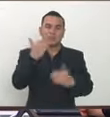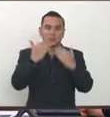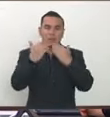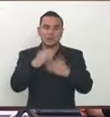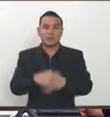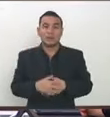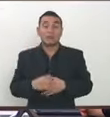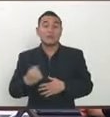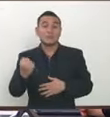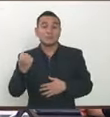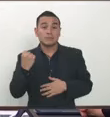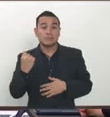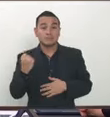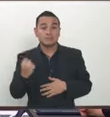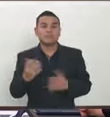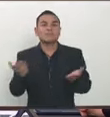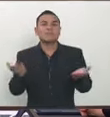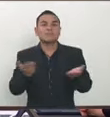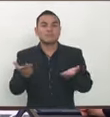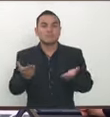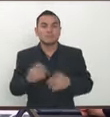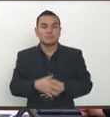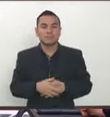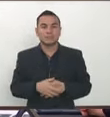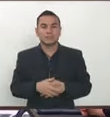algo importante que decir, y es que